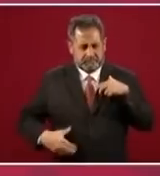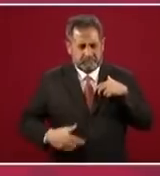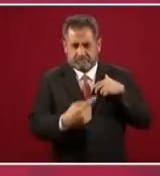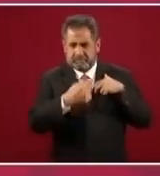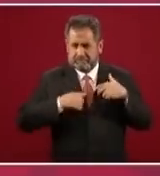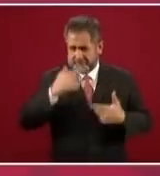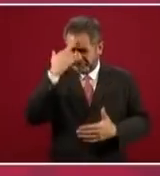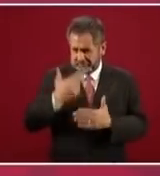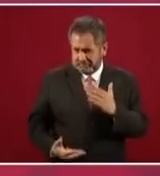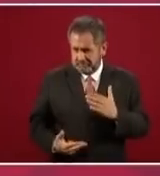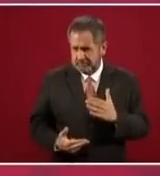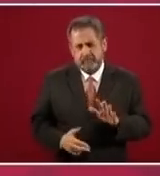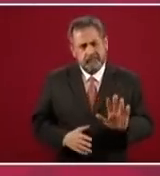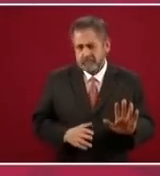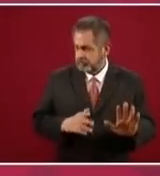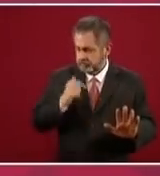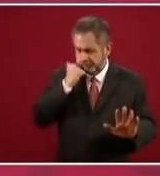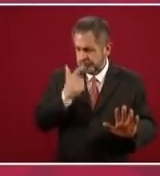presidencial,